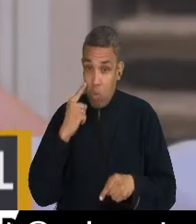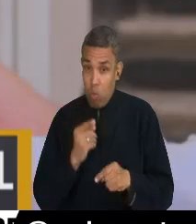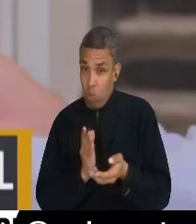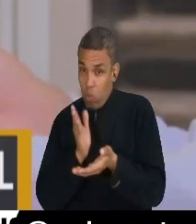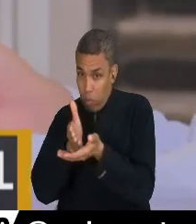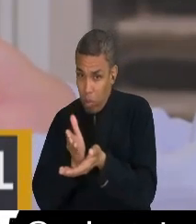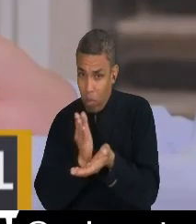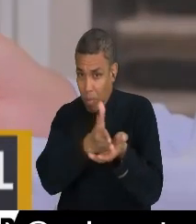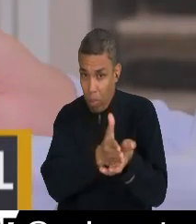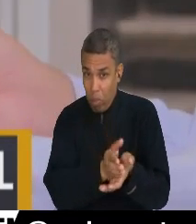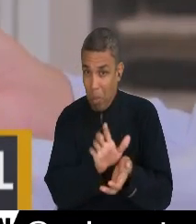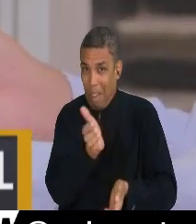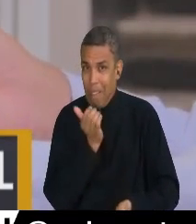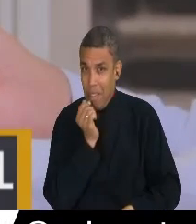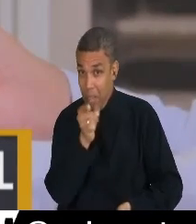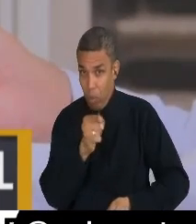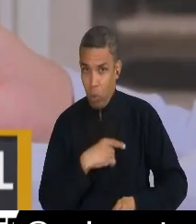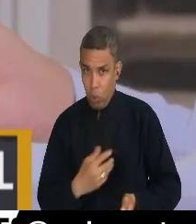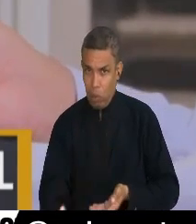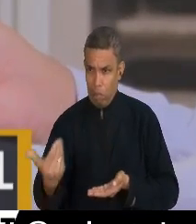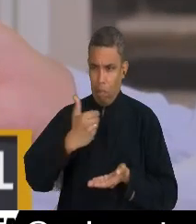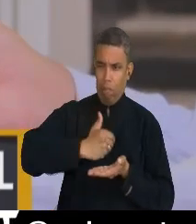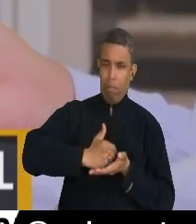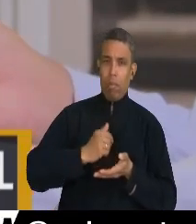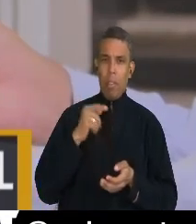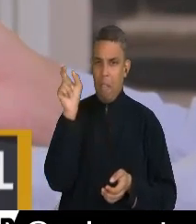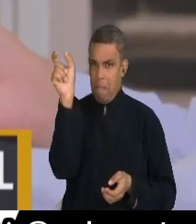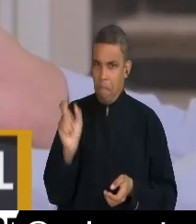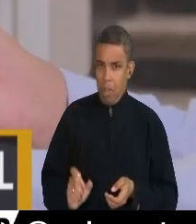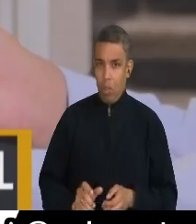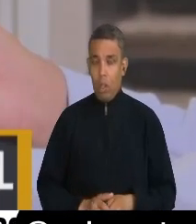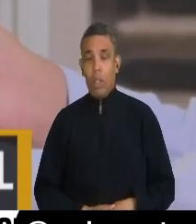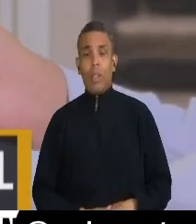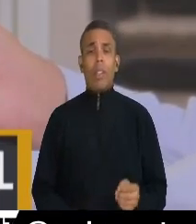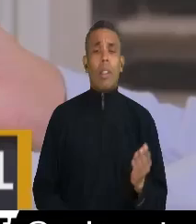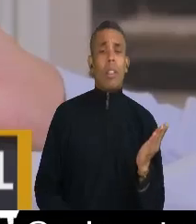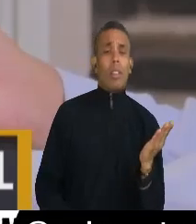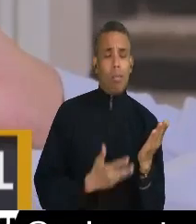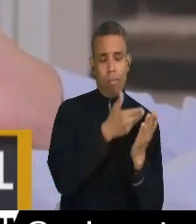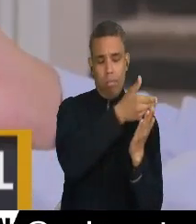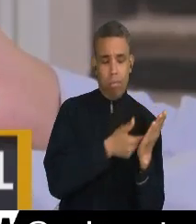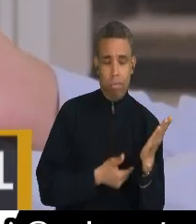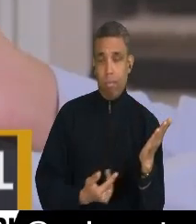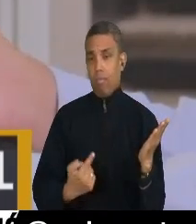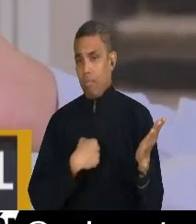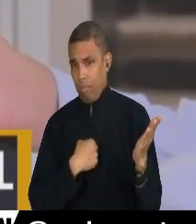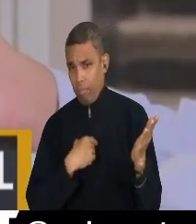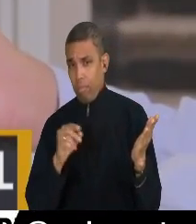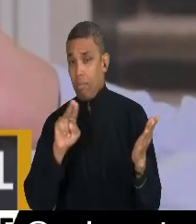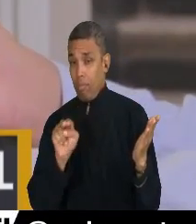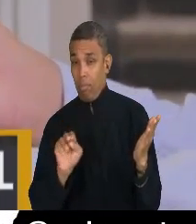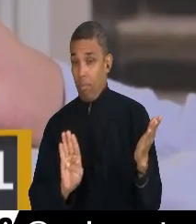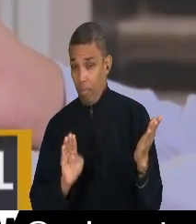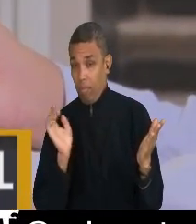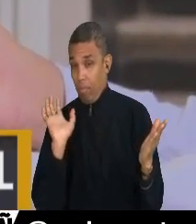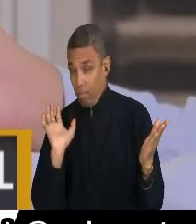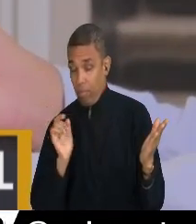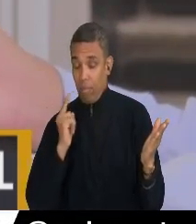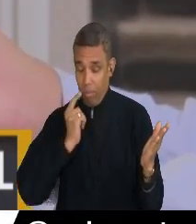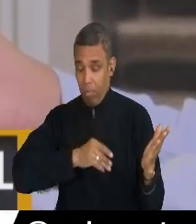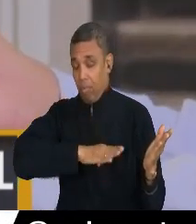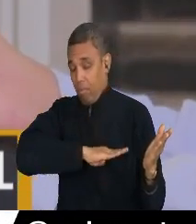a sus viviendas con el hecho de decir que son personas de la alcaldía y